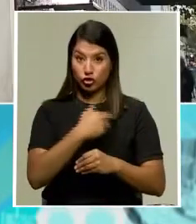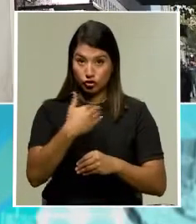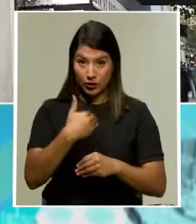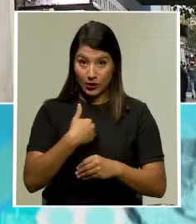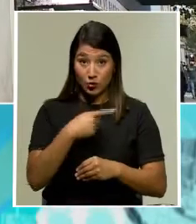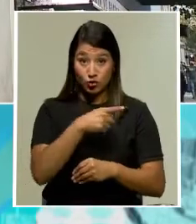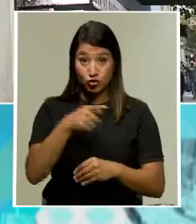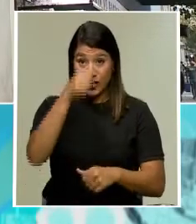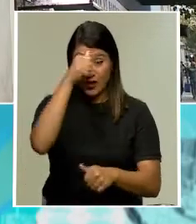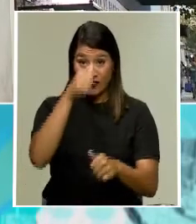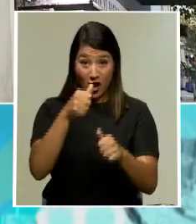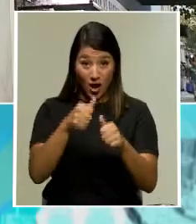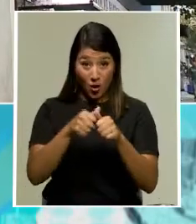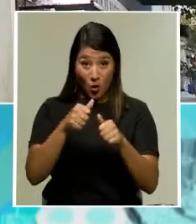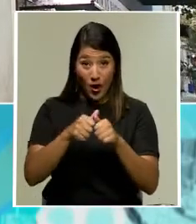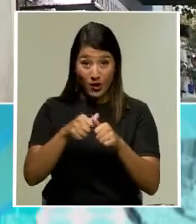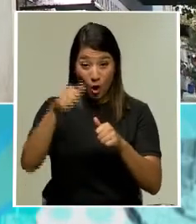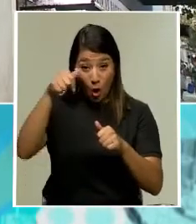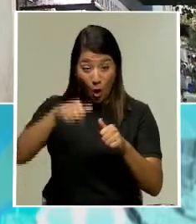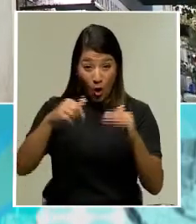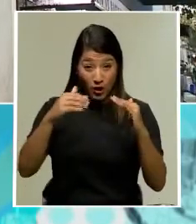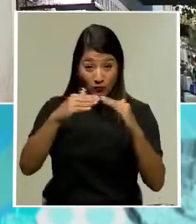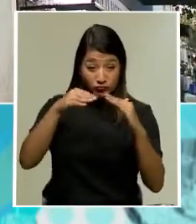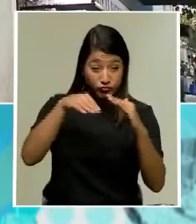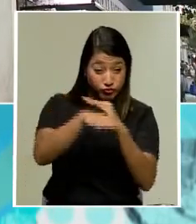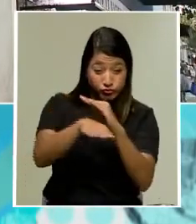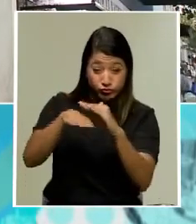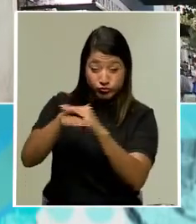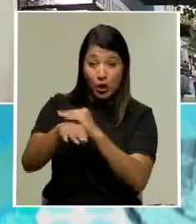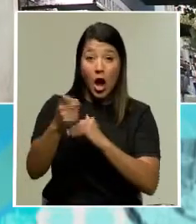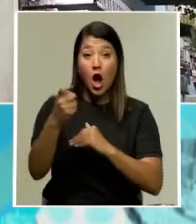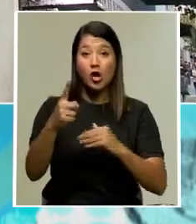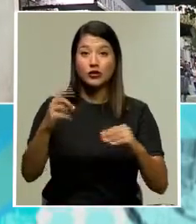Recordemos que los allanamientos empezaron a eso de las 11 de la mañana.